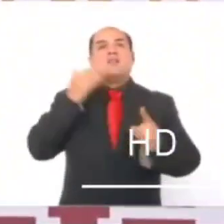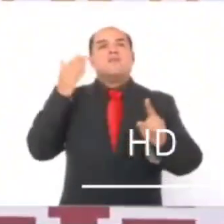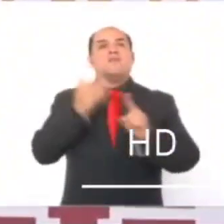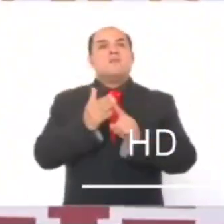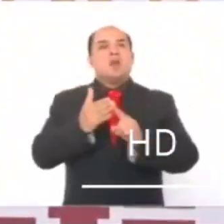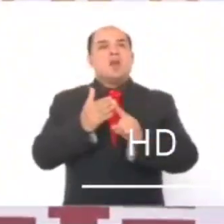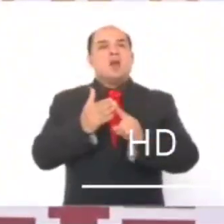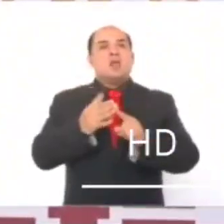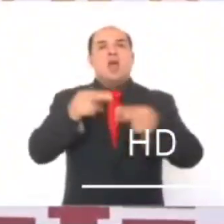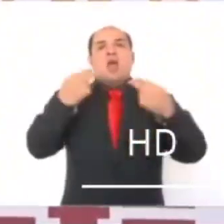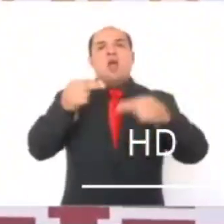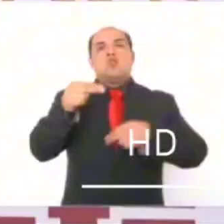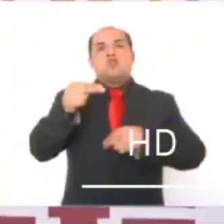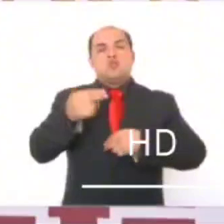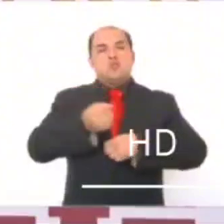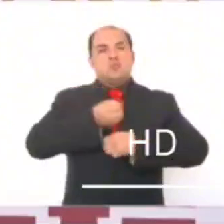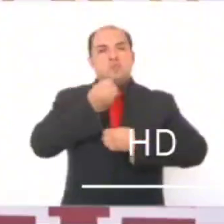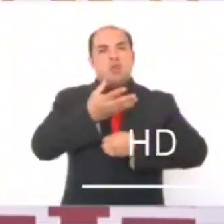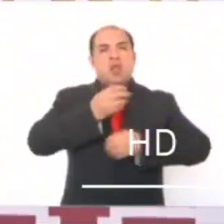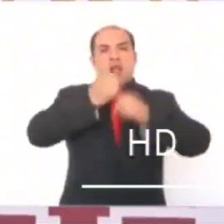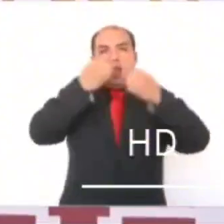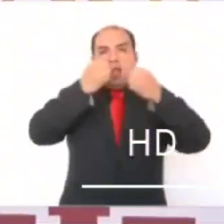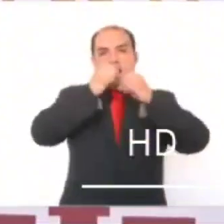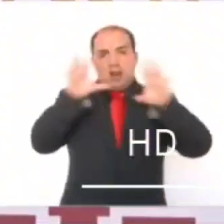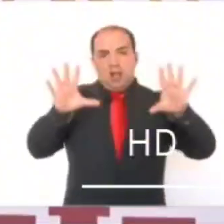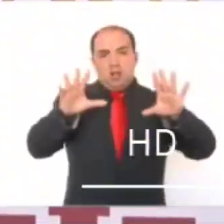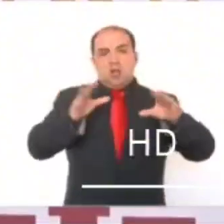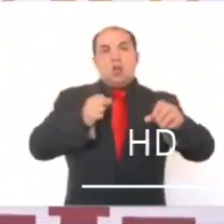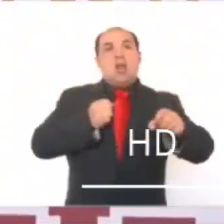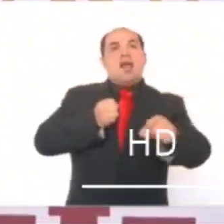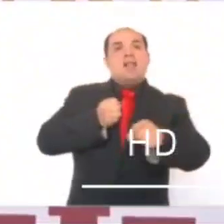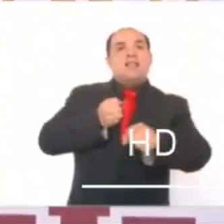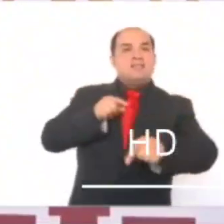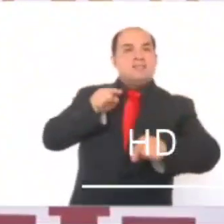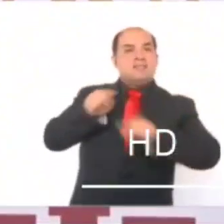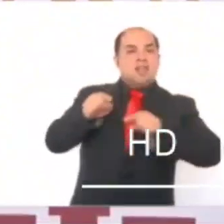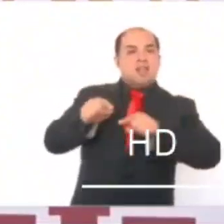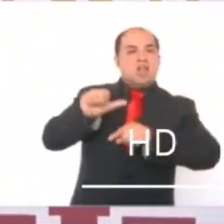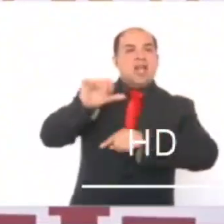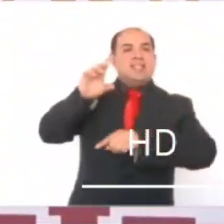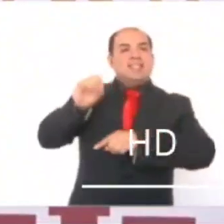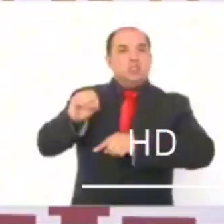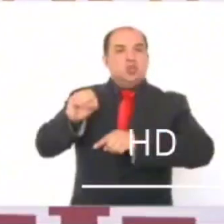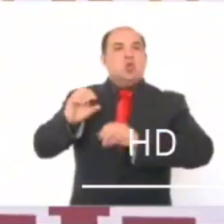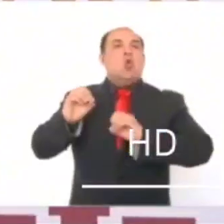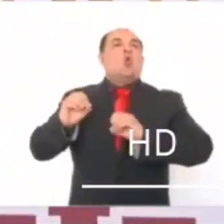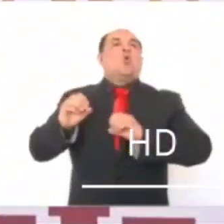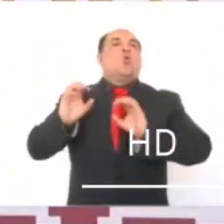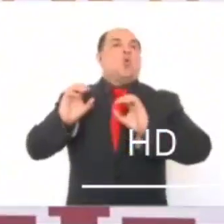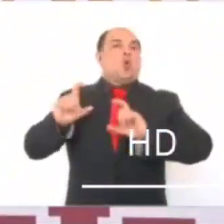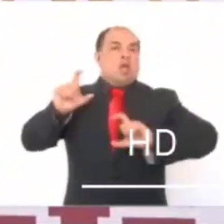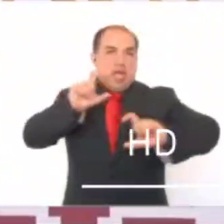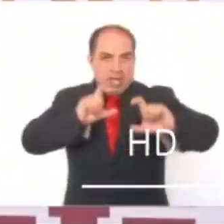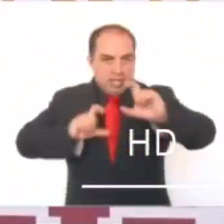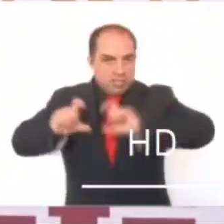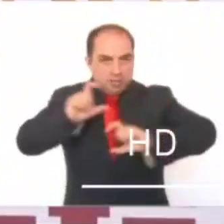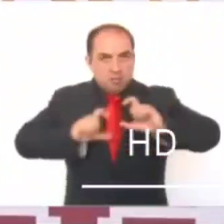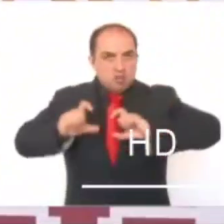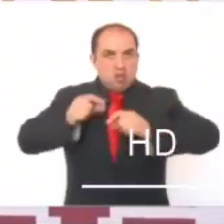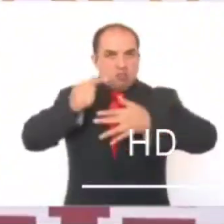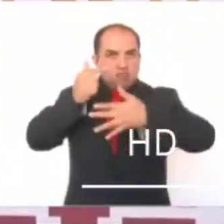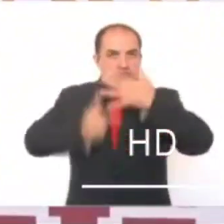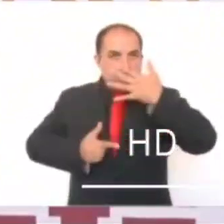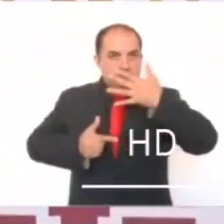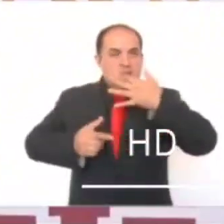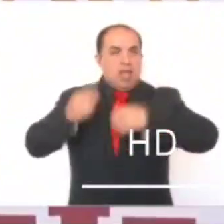tipificar con mucha claridad los ataques con ácidos, sustancias químicas o corrosivas.